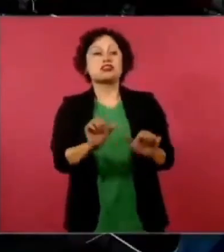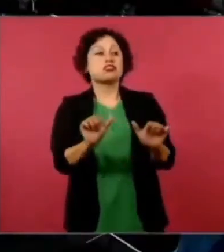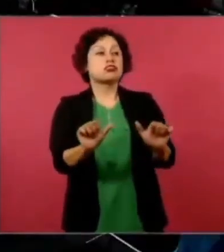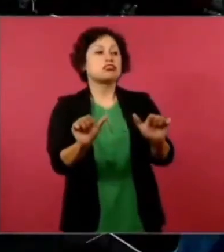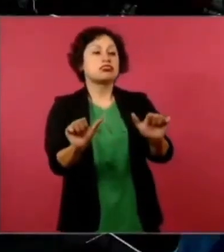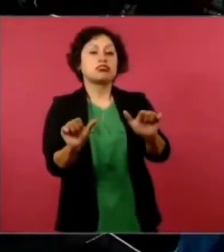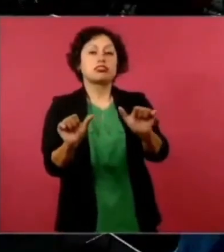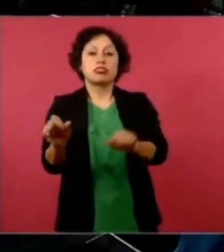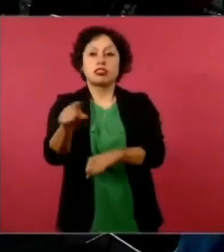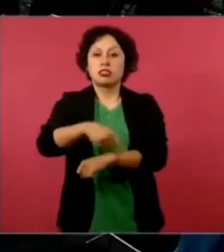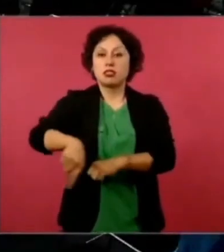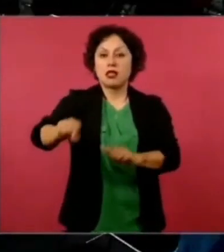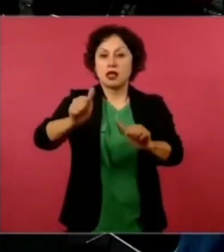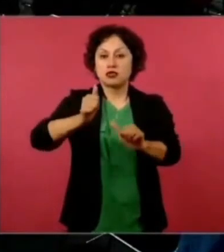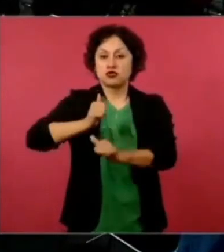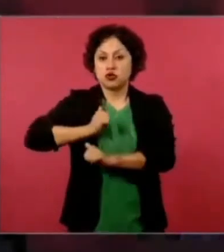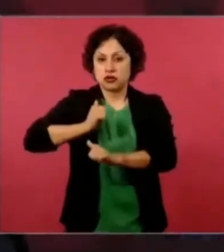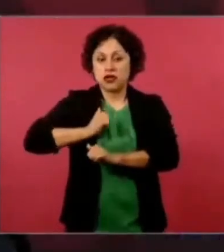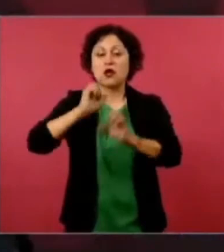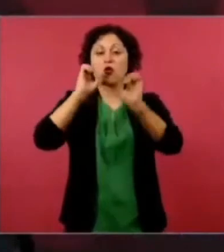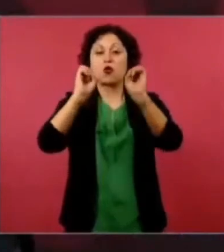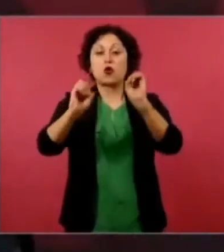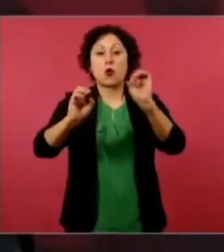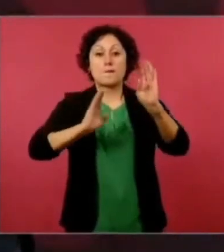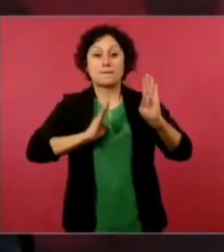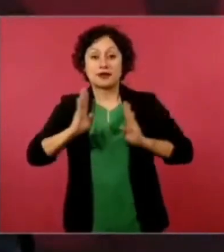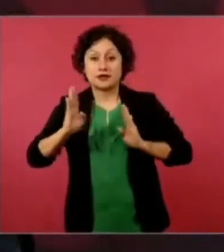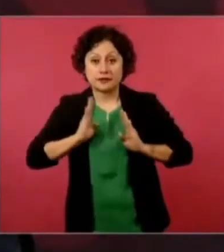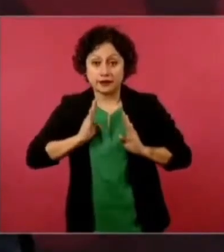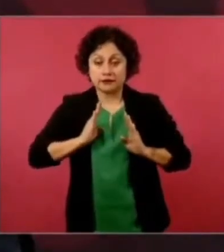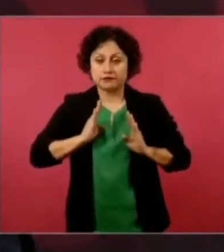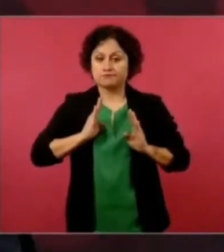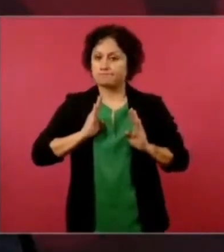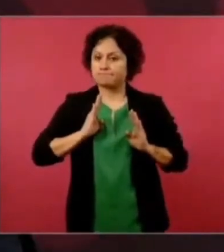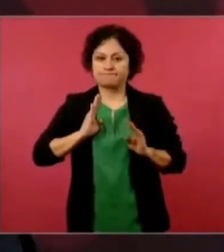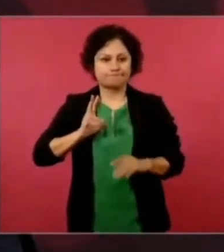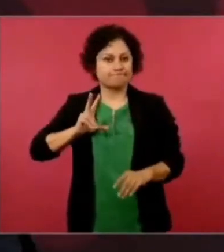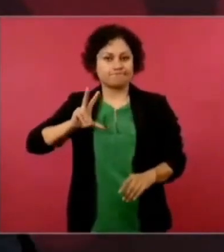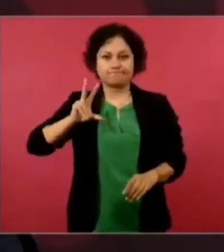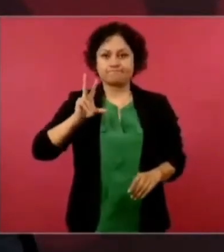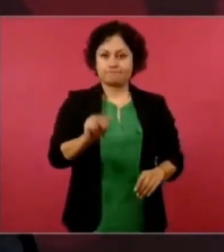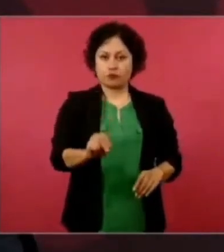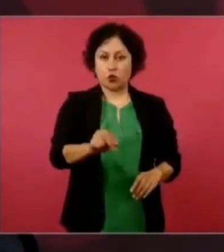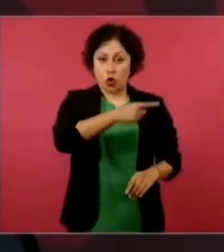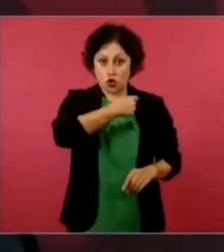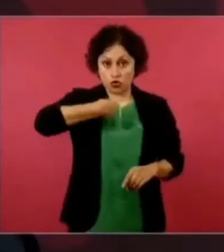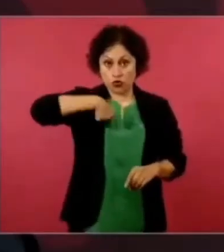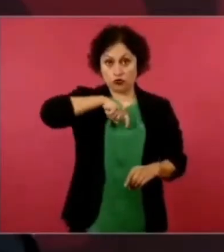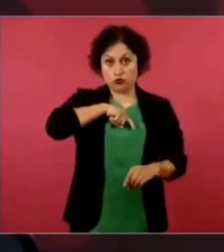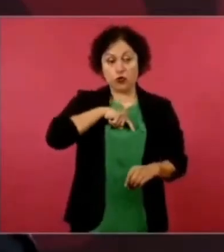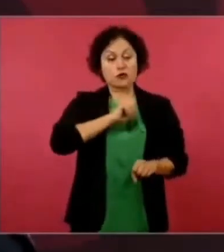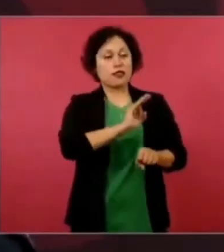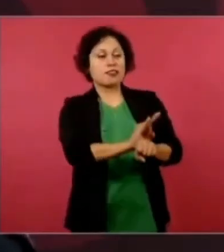No, nosotros no protegemos a nadie y no lo hace la